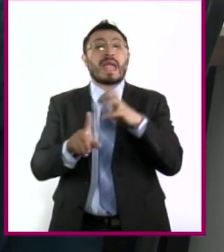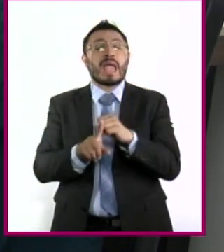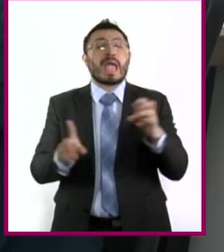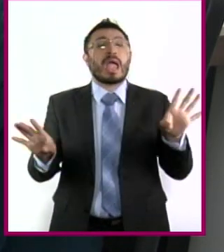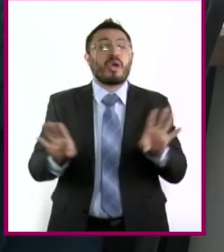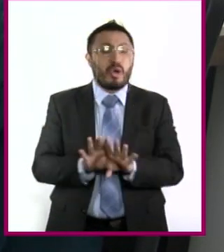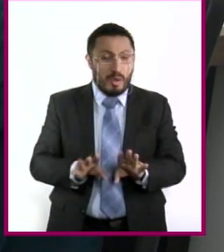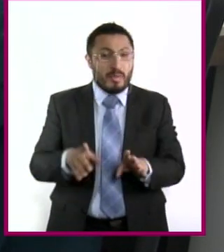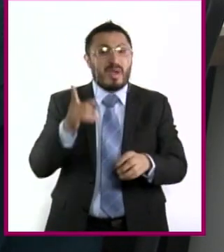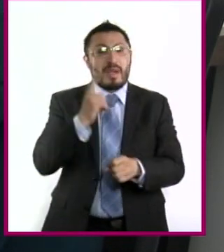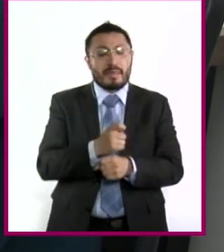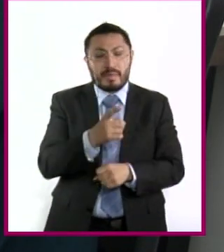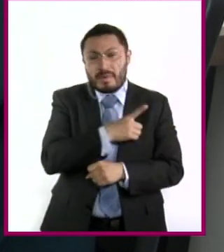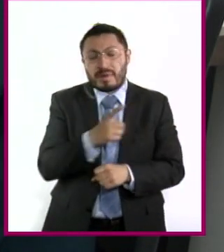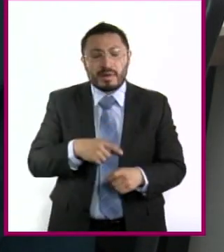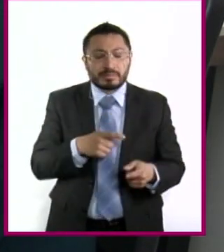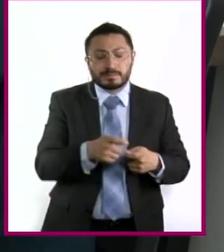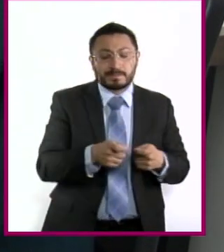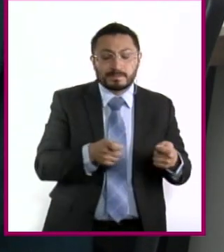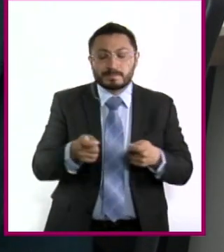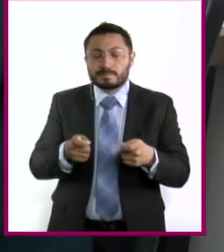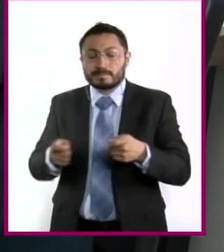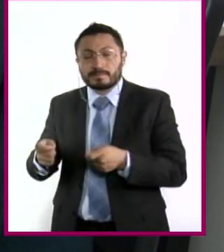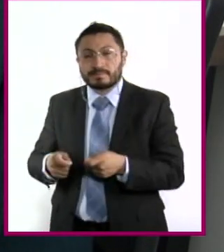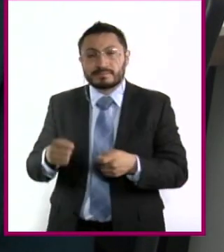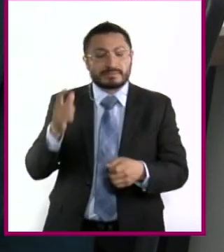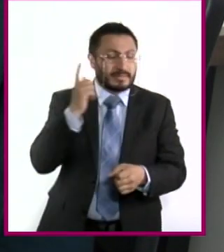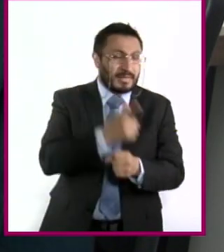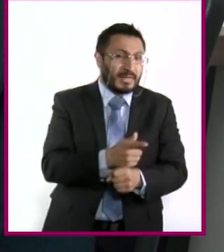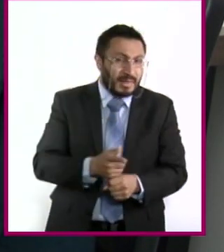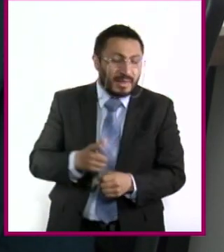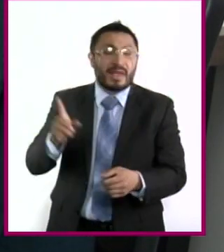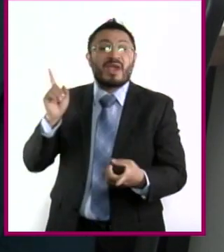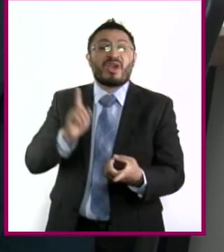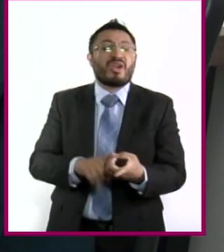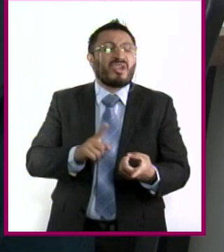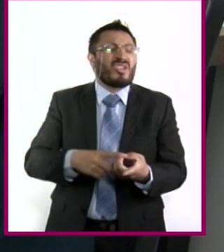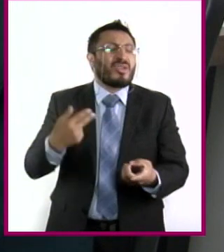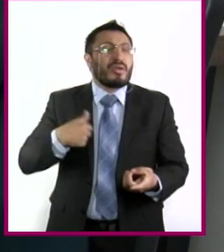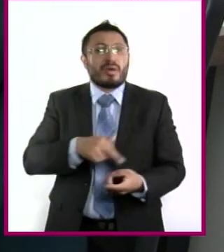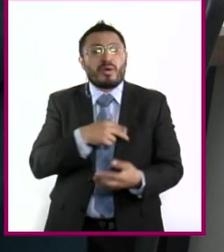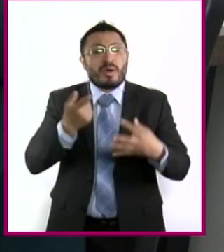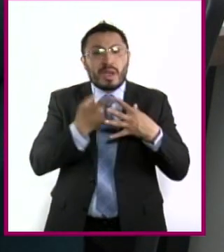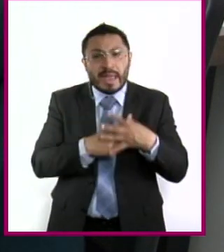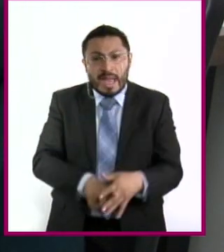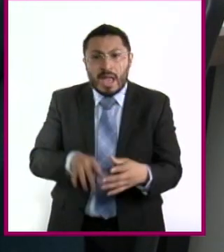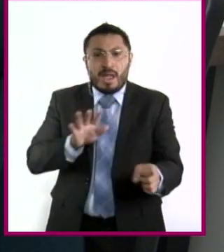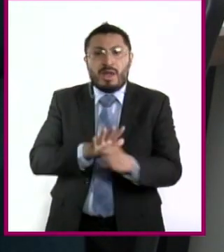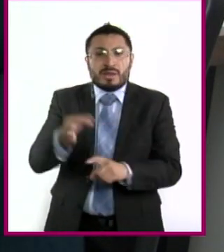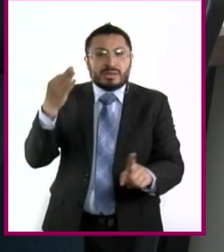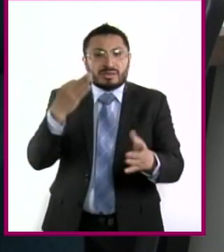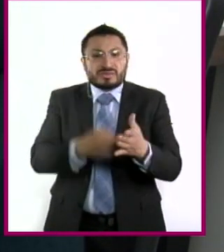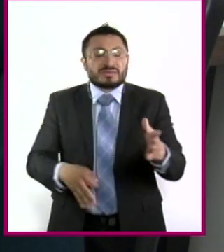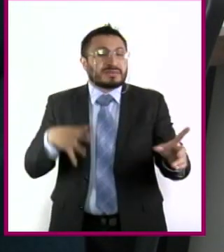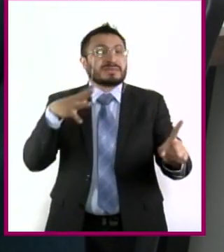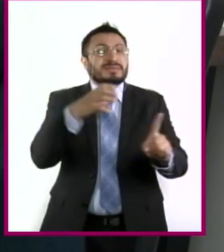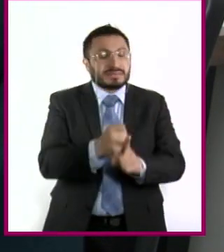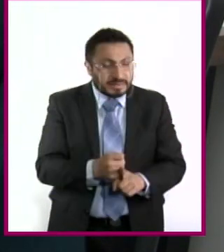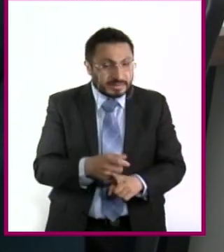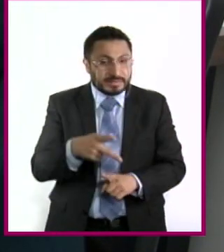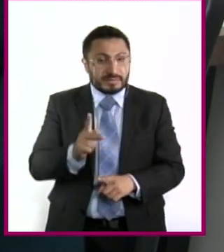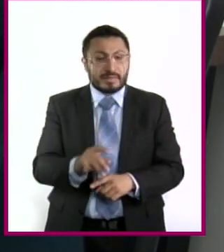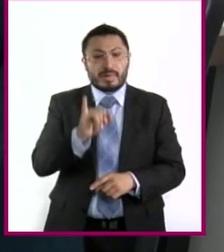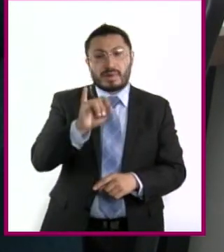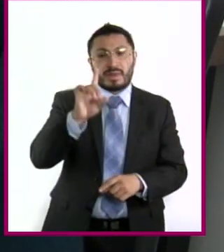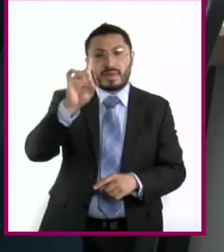primer lugar hay que medir, como acabamos de ver, para saber dónde estamos parados y qué falta por mejorar. Pero además del Índice de Desarrollo Humano de la